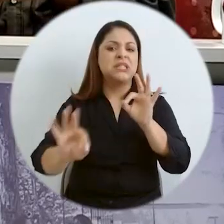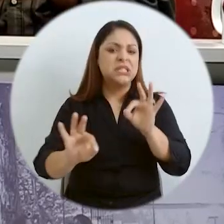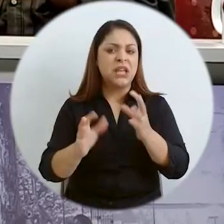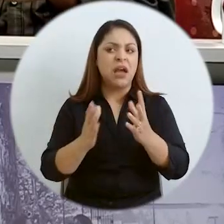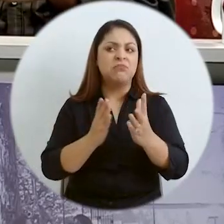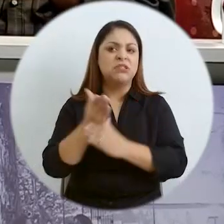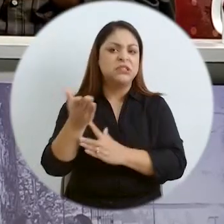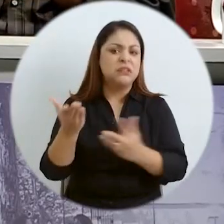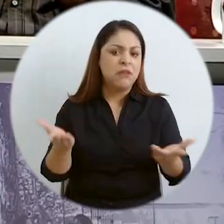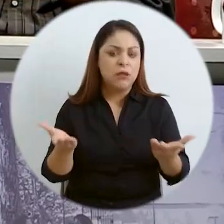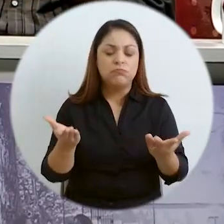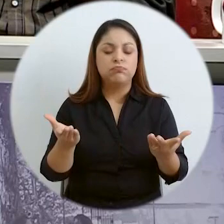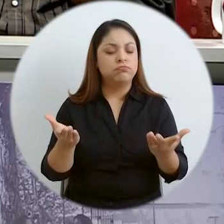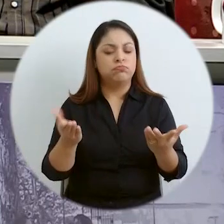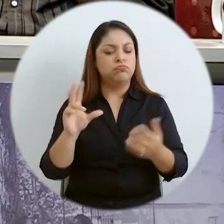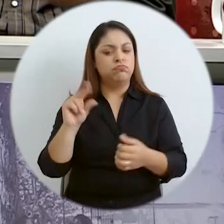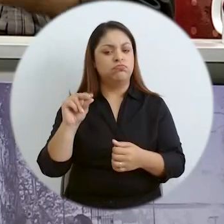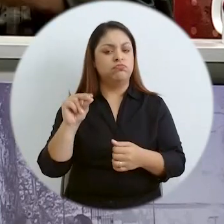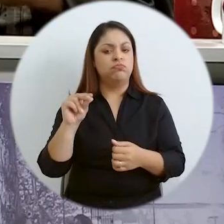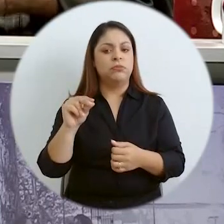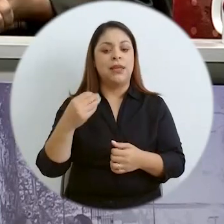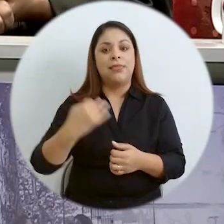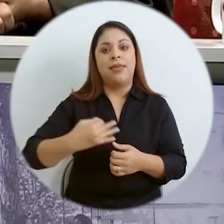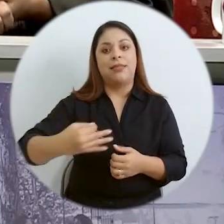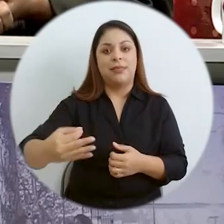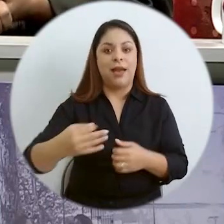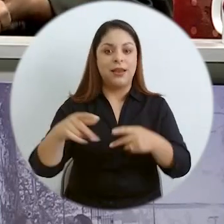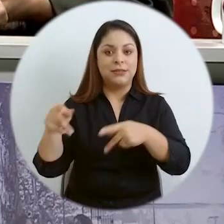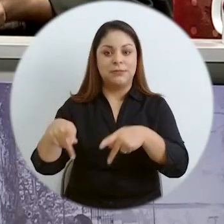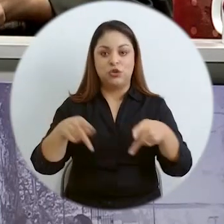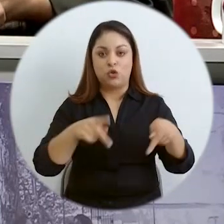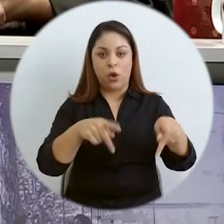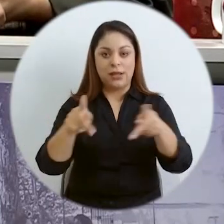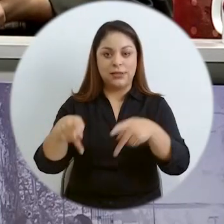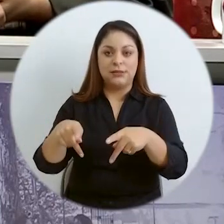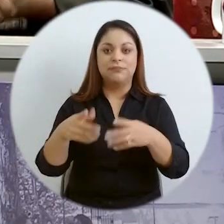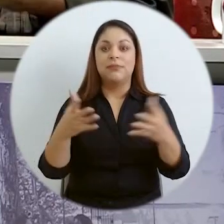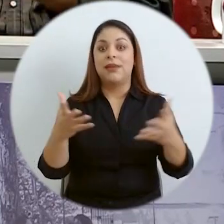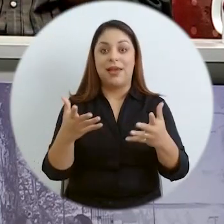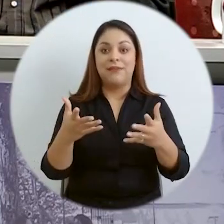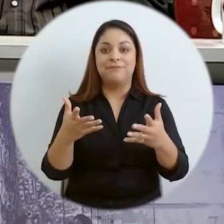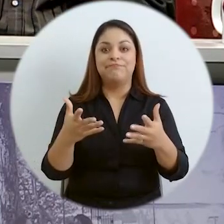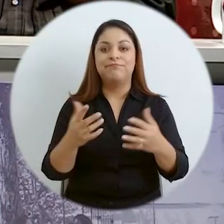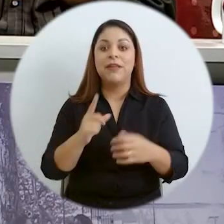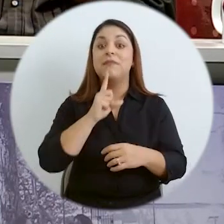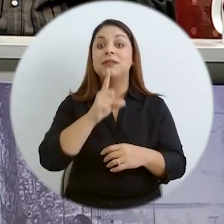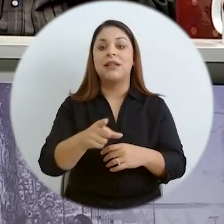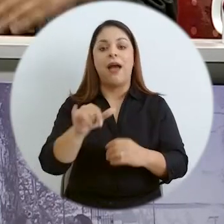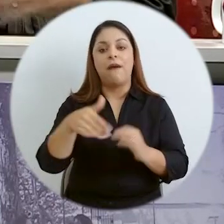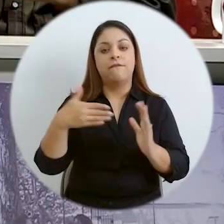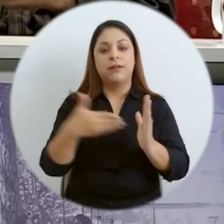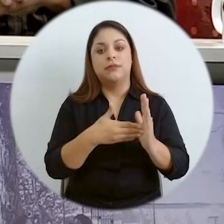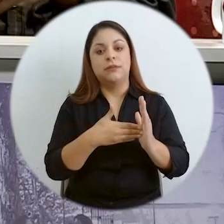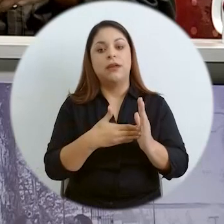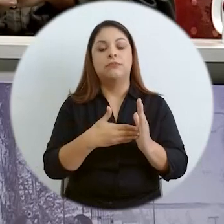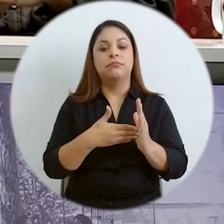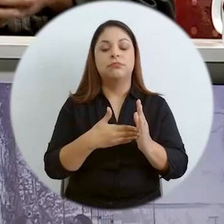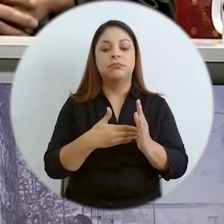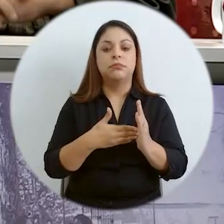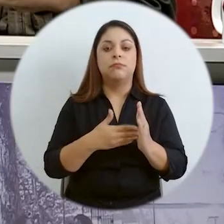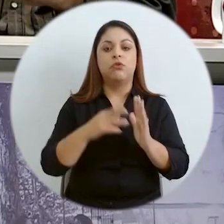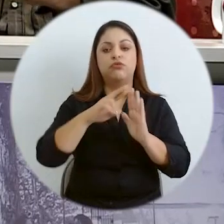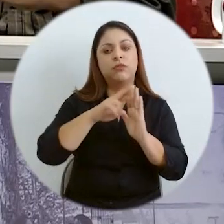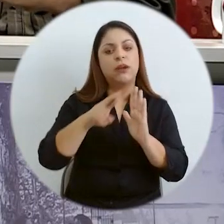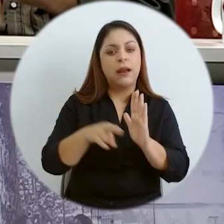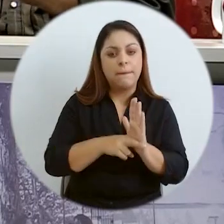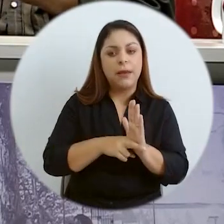accesible, forzosamente que esté en el día a día de todas las personas que al final de cuentas son afectadas por este tipo